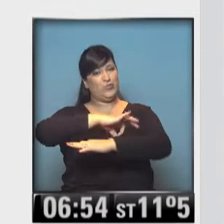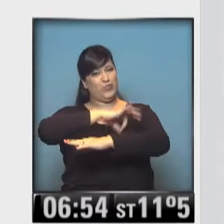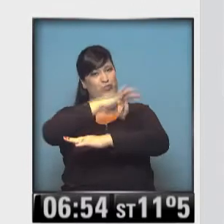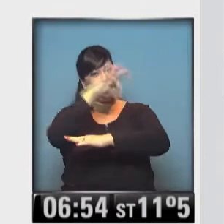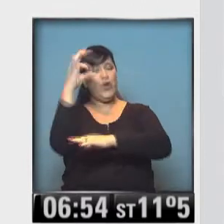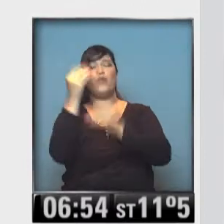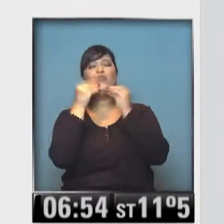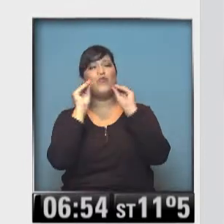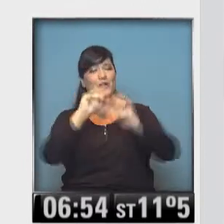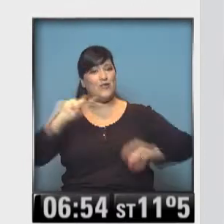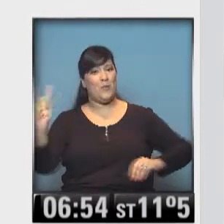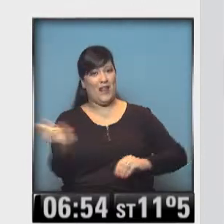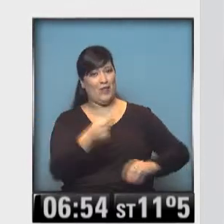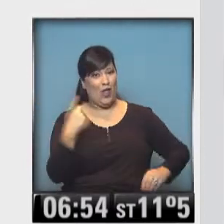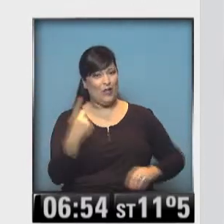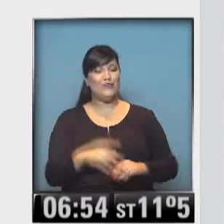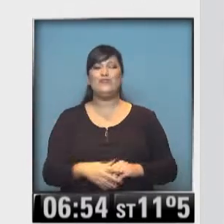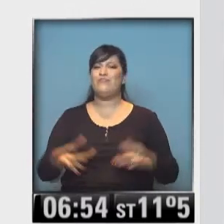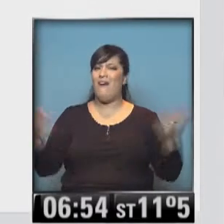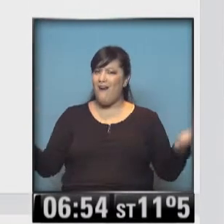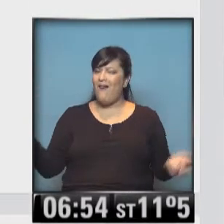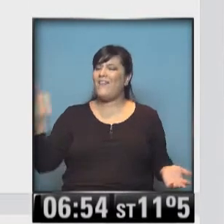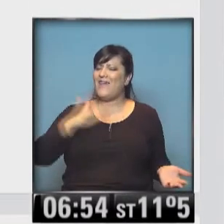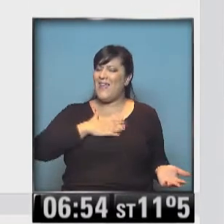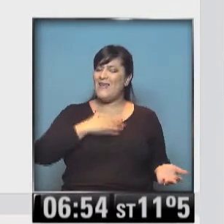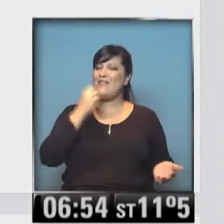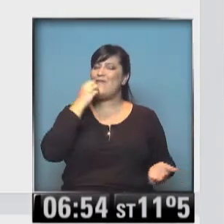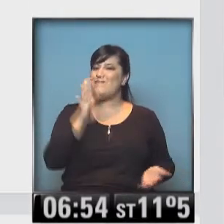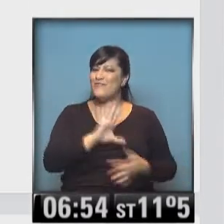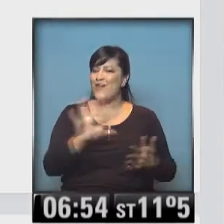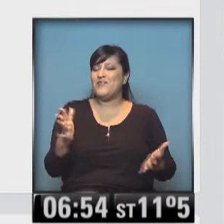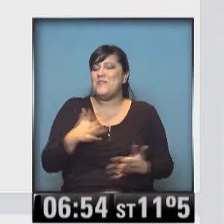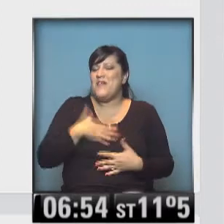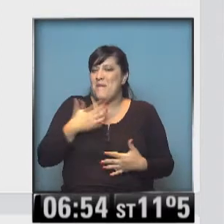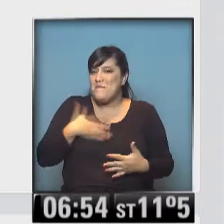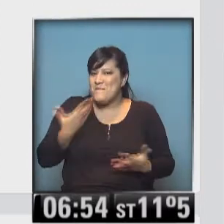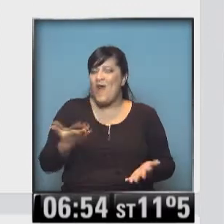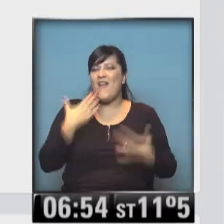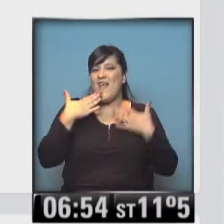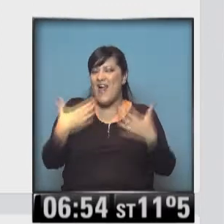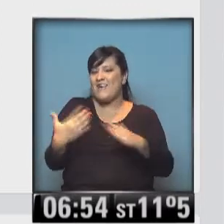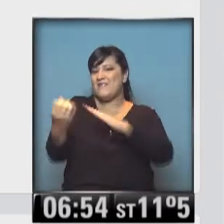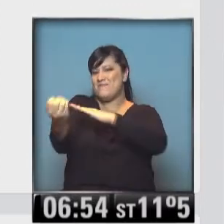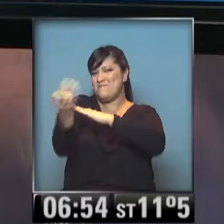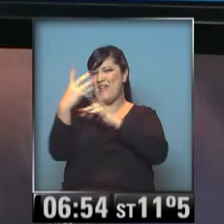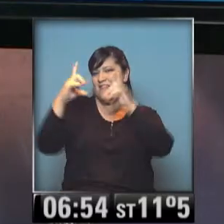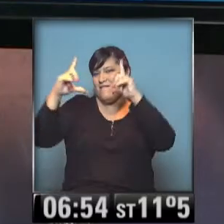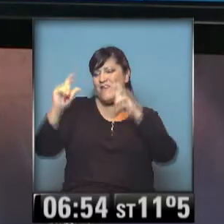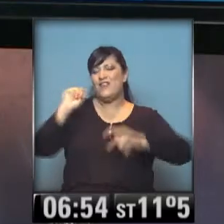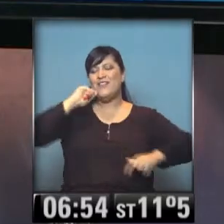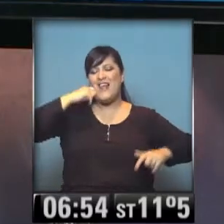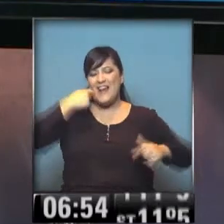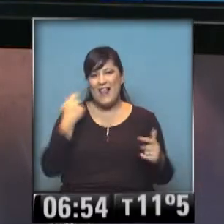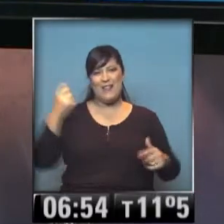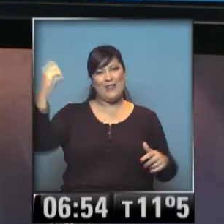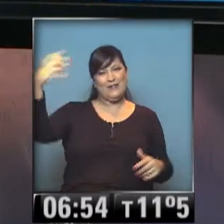y todo el equipo, dice Lucas. Lucas, querido, mi amor, hermoso, gracias. Gracias por este amanecer, por ese sol que